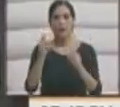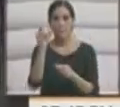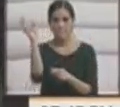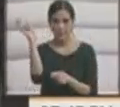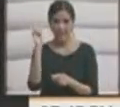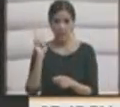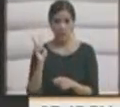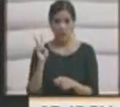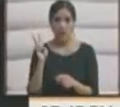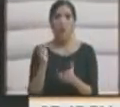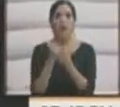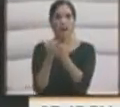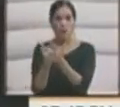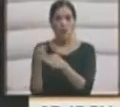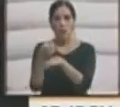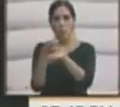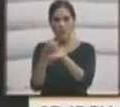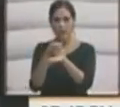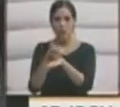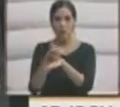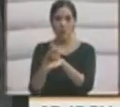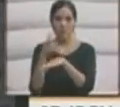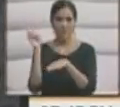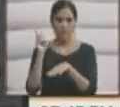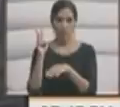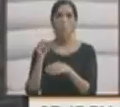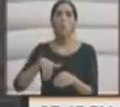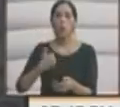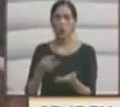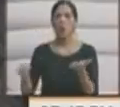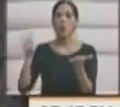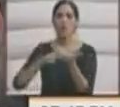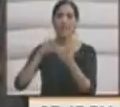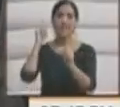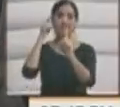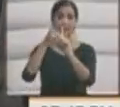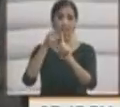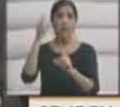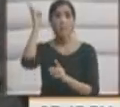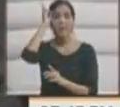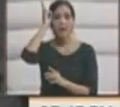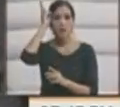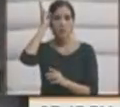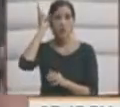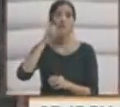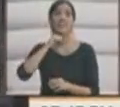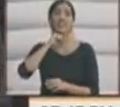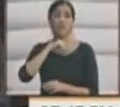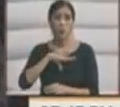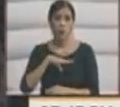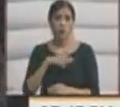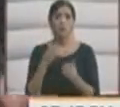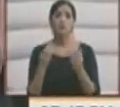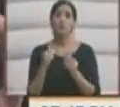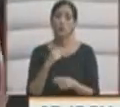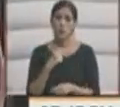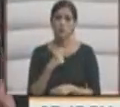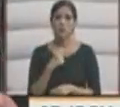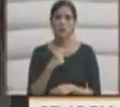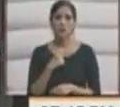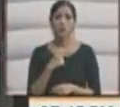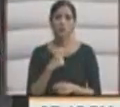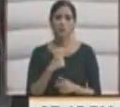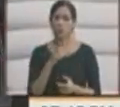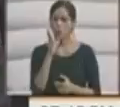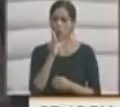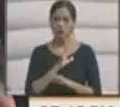ayuda del gobierno bolivariano pudieron regresar desde Perú. Los cuentos son, en muchos casos,